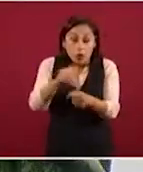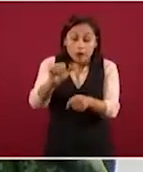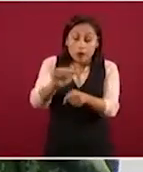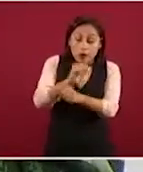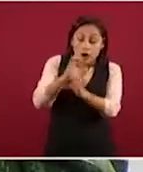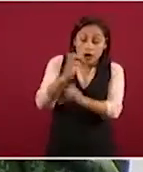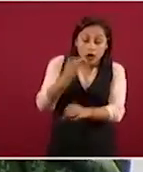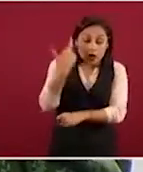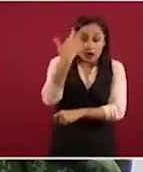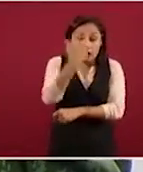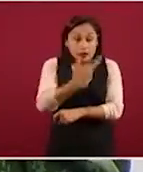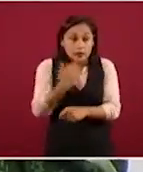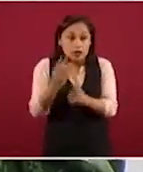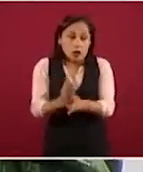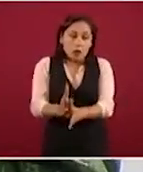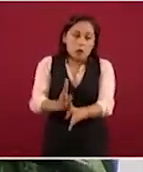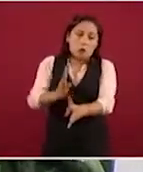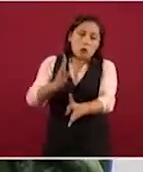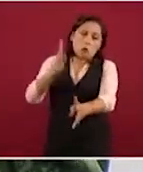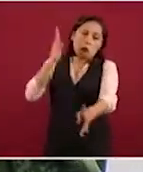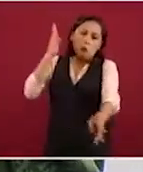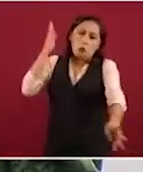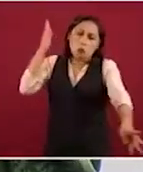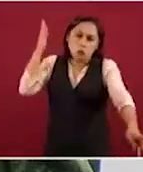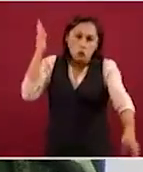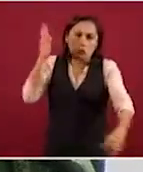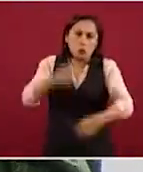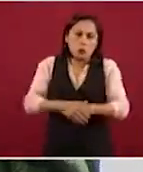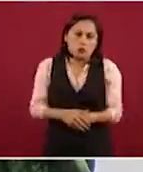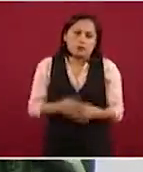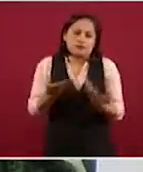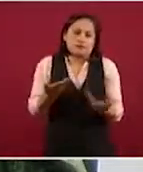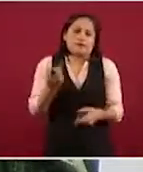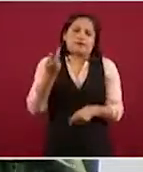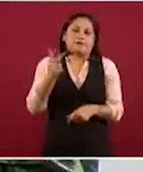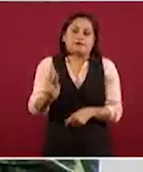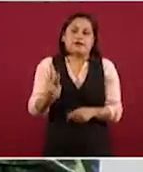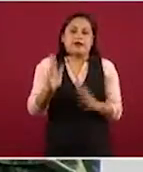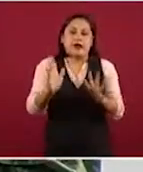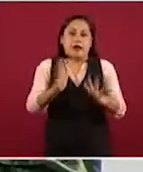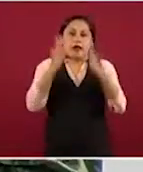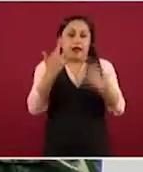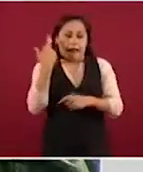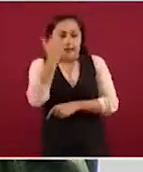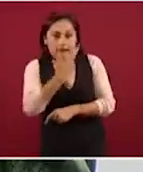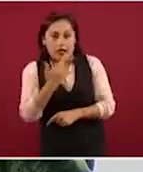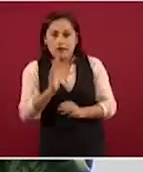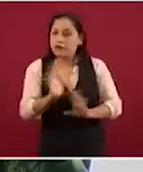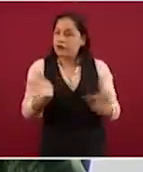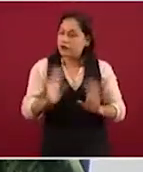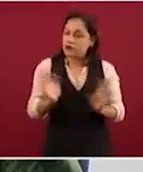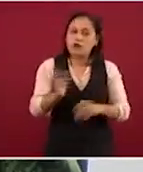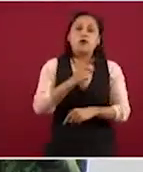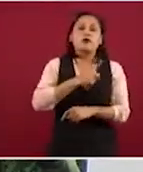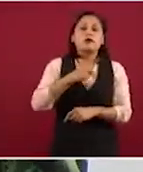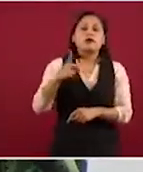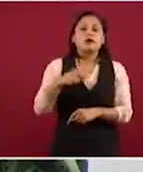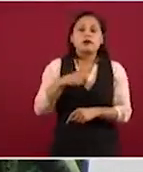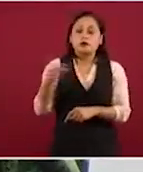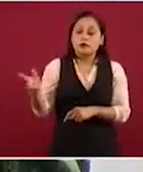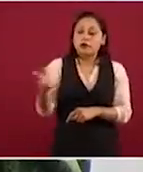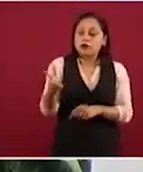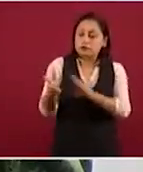poder. Sí, pero tiene que llevar su tiempo, no es a la velocidad que lleva, sino es